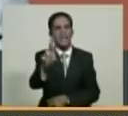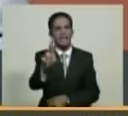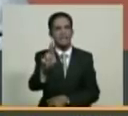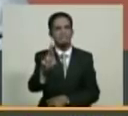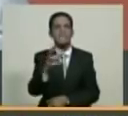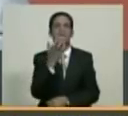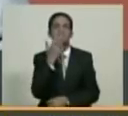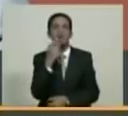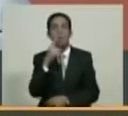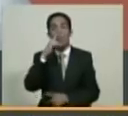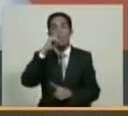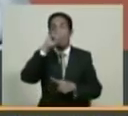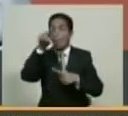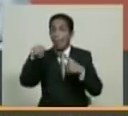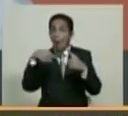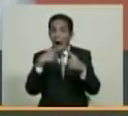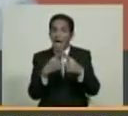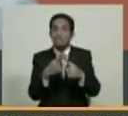lo van a hacer,